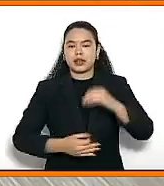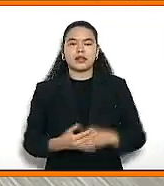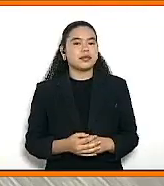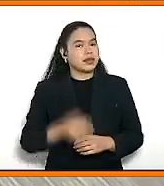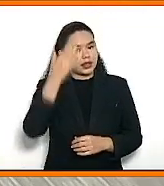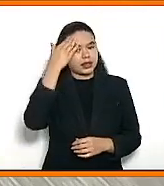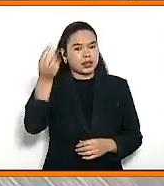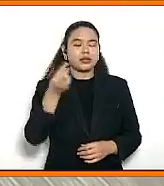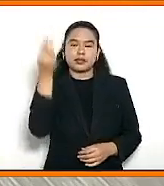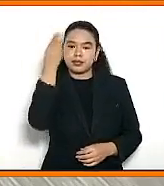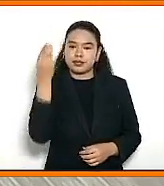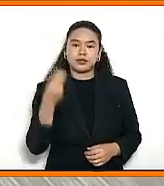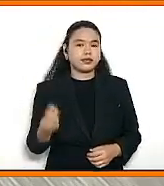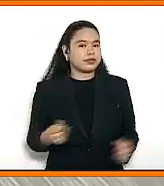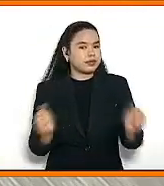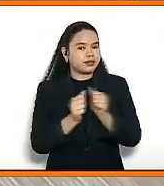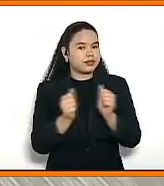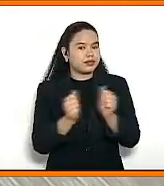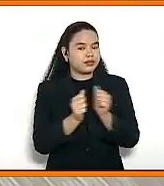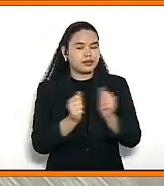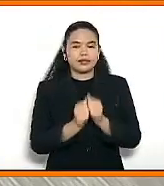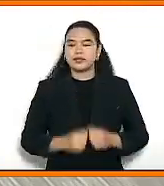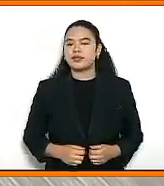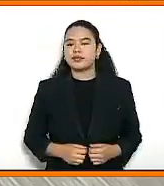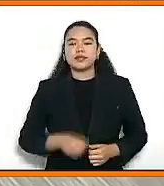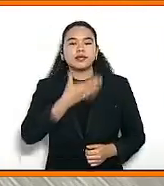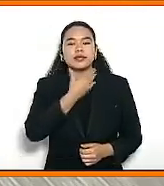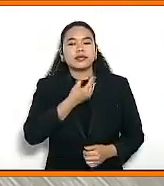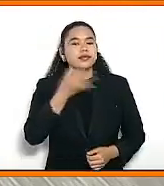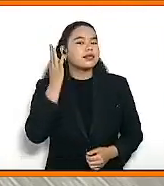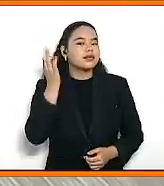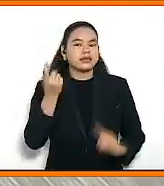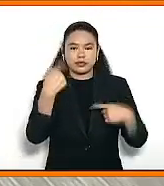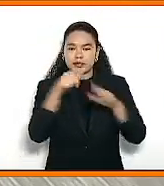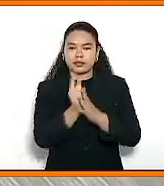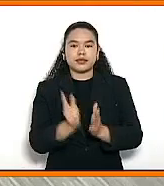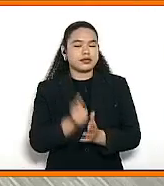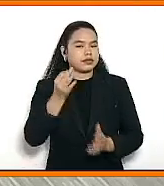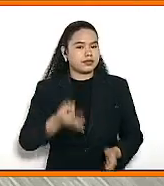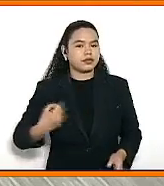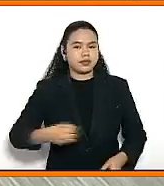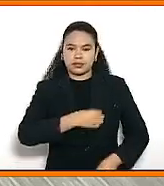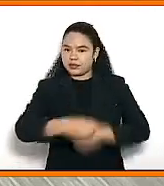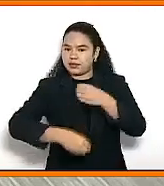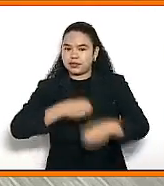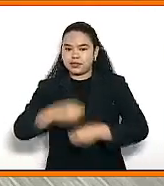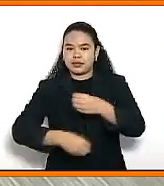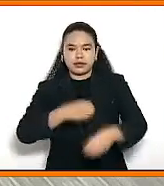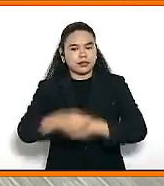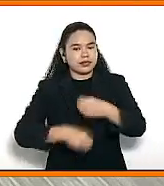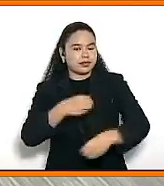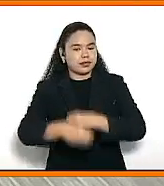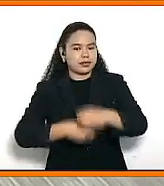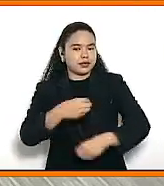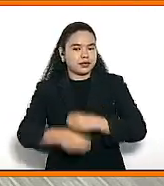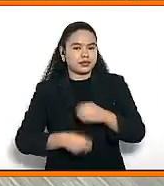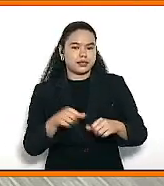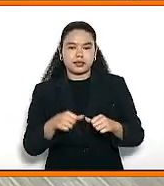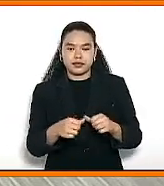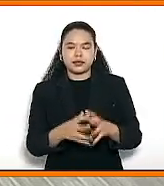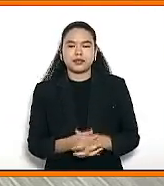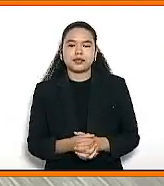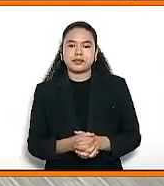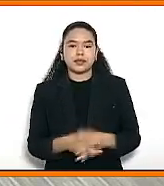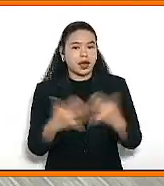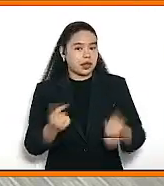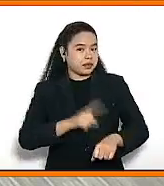la tarde, te saluda Madeline Escobar en compañía de nuestra auditora y nuestro notario, quienes están para dar fe y legalidad a cada uno de nuestros